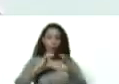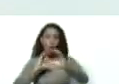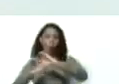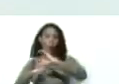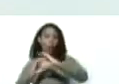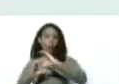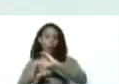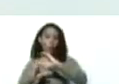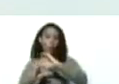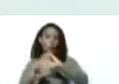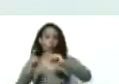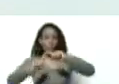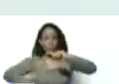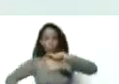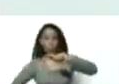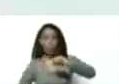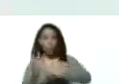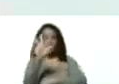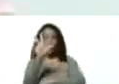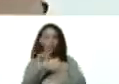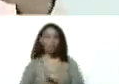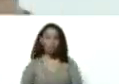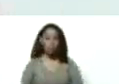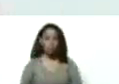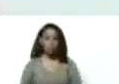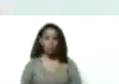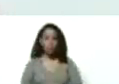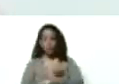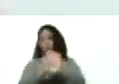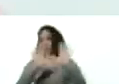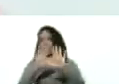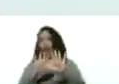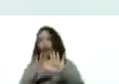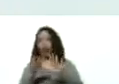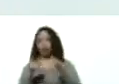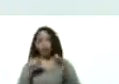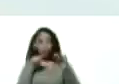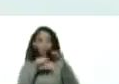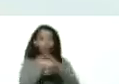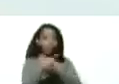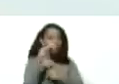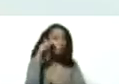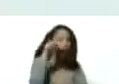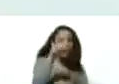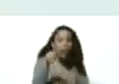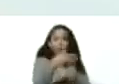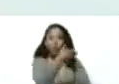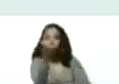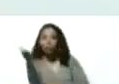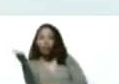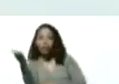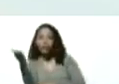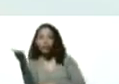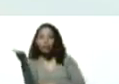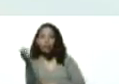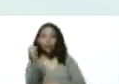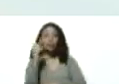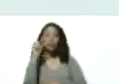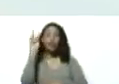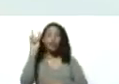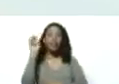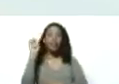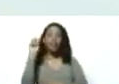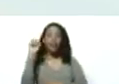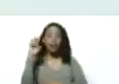y la electricidad. Ya le entramos, ahí estamos y ustedes a través del BEM